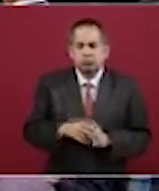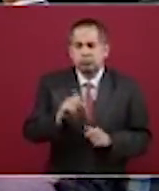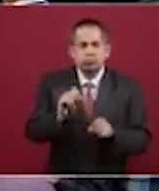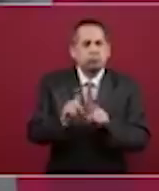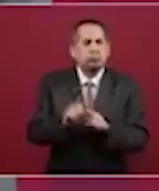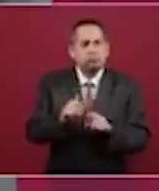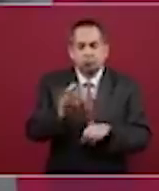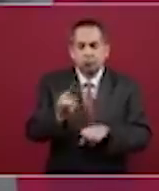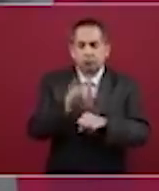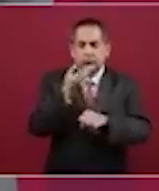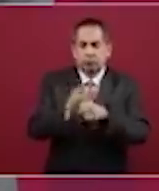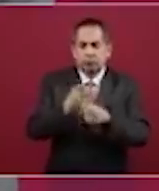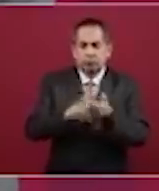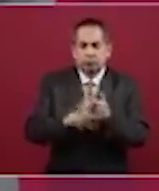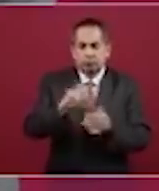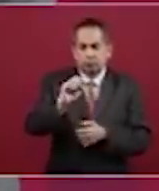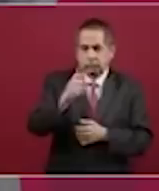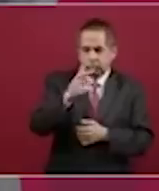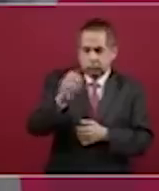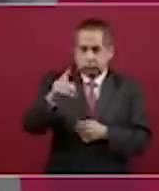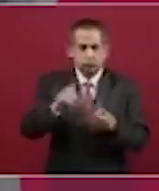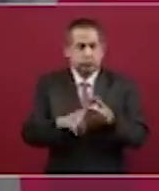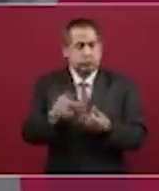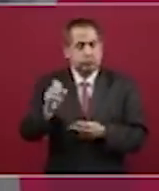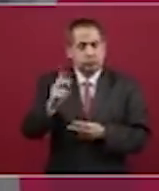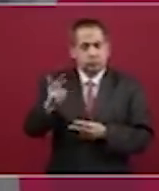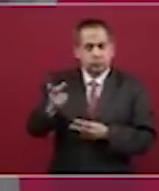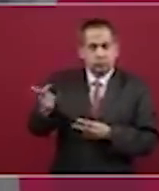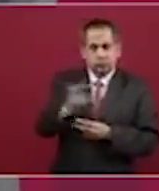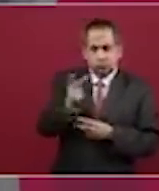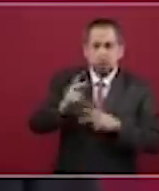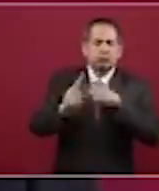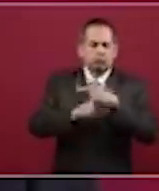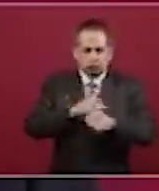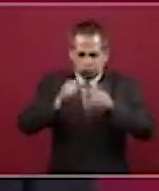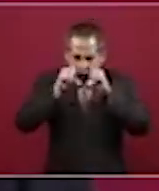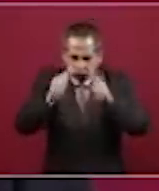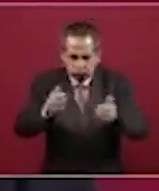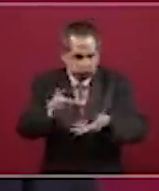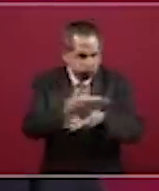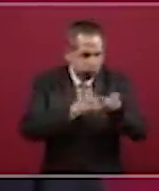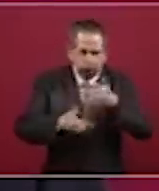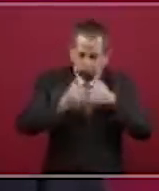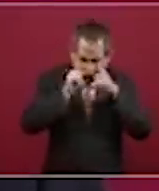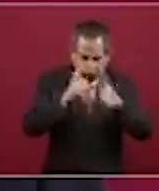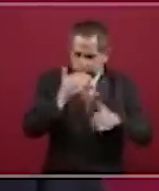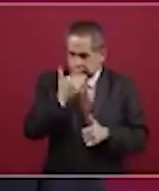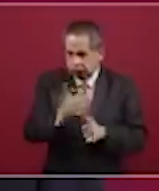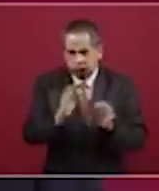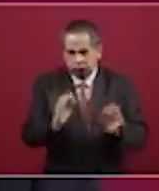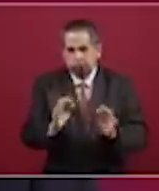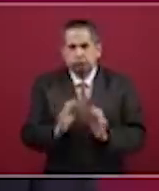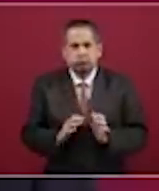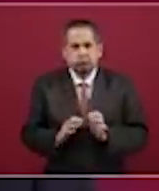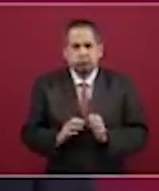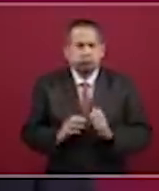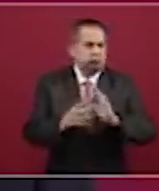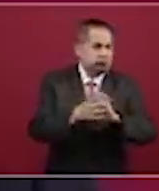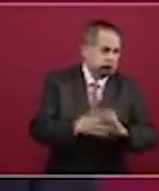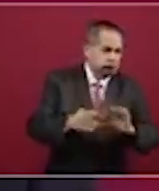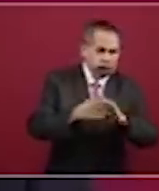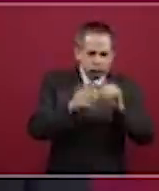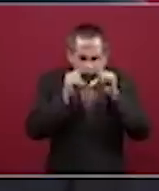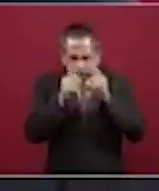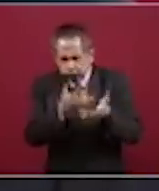tanto la secretaria de Gobernación como el secretario de Educación los van a atender bien, los van a